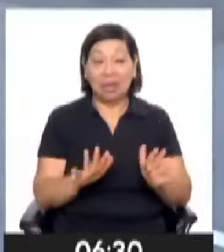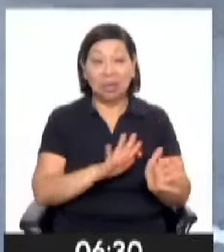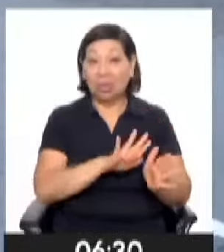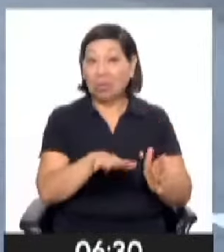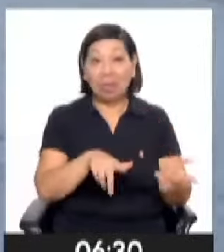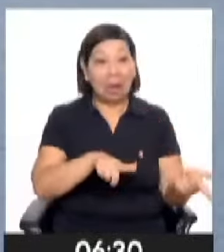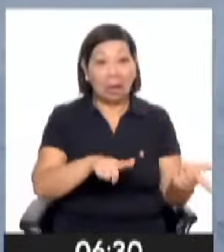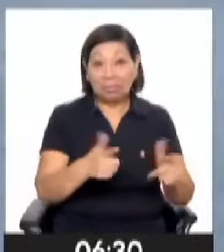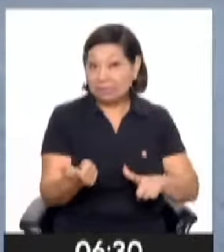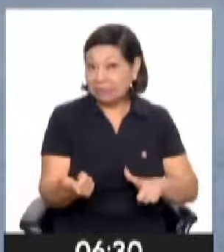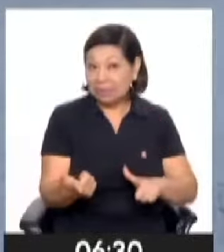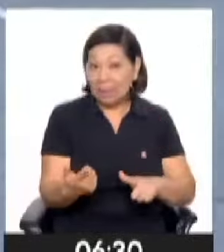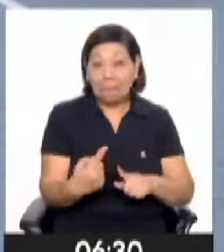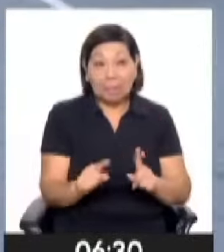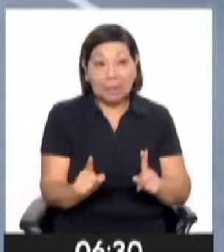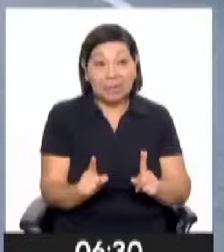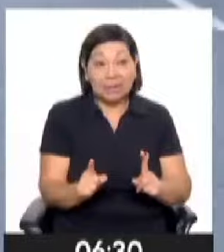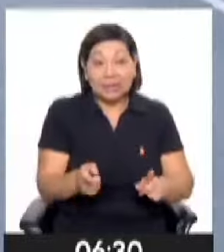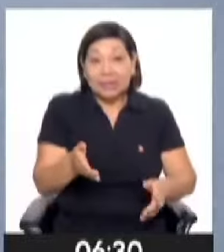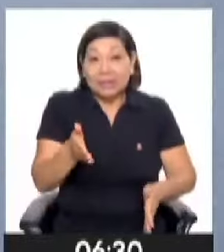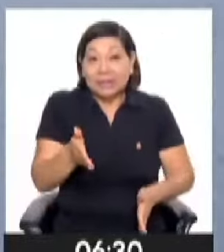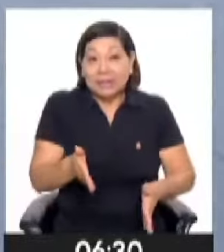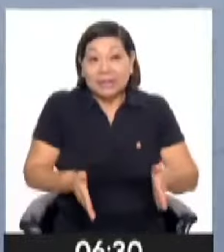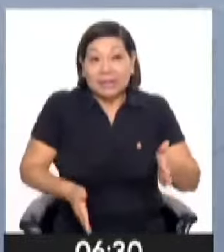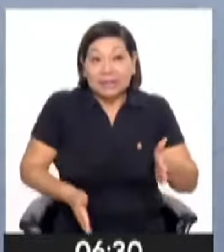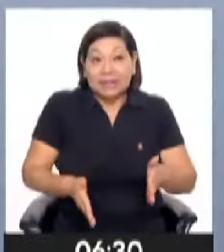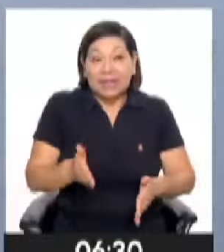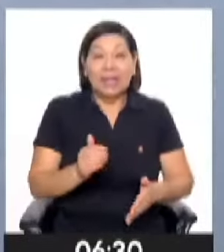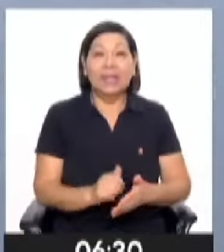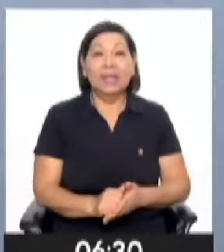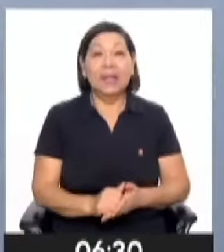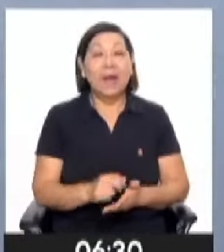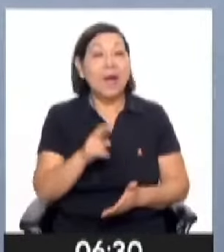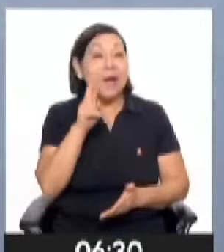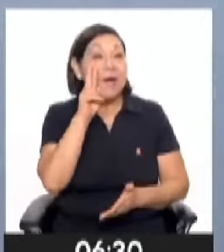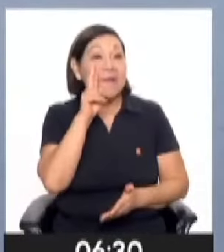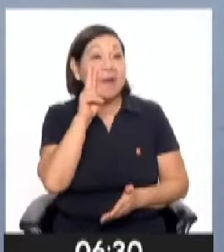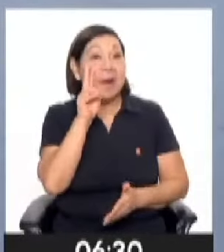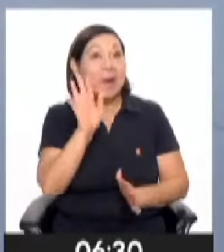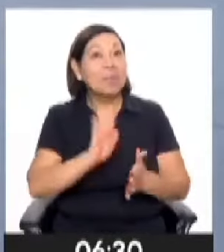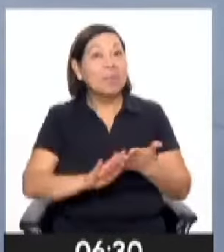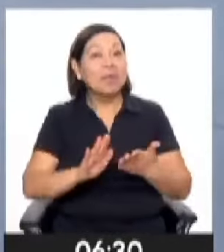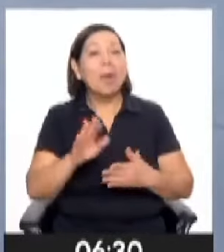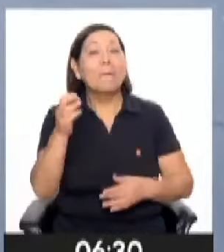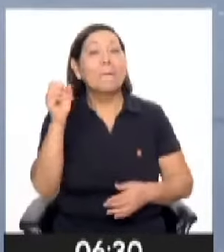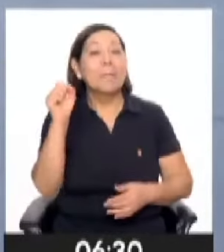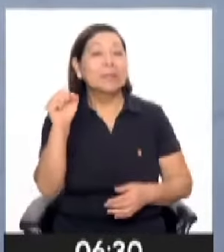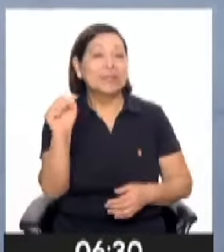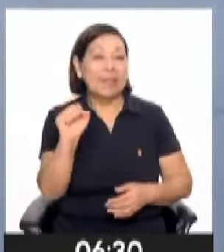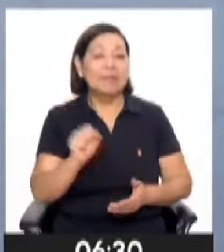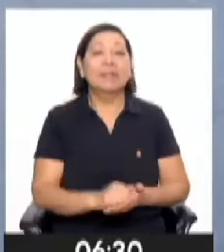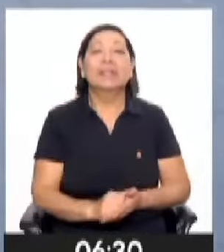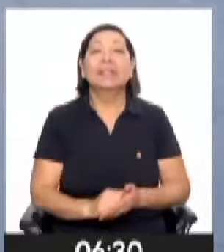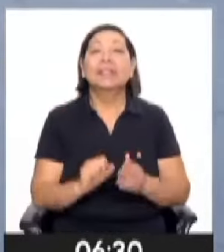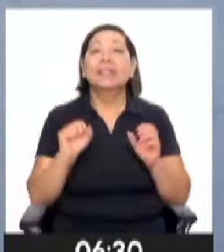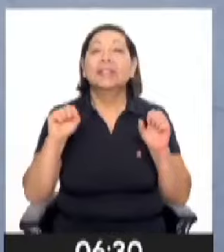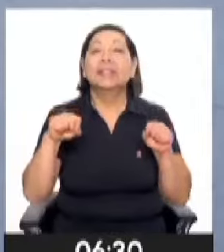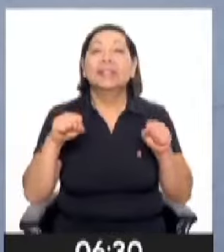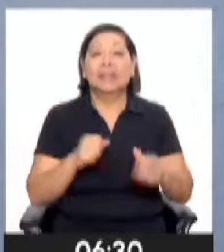todo listo para esta gran parada militar que se va a desarrollar el día viernes, el día sábado 29, compañeros. Y